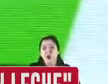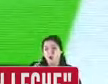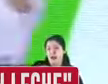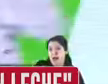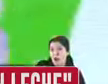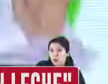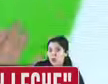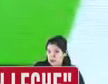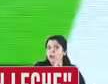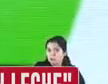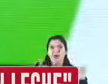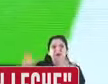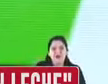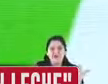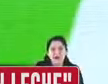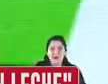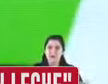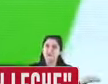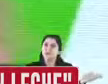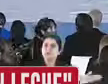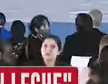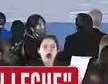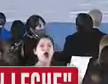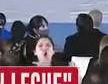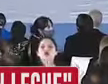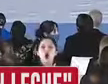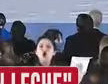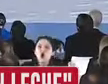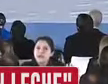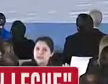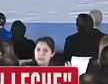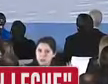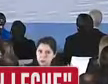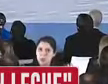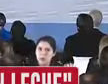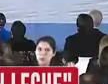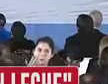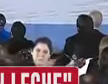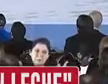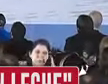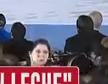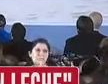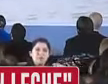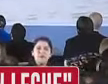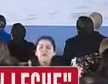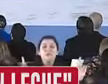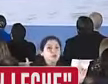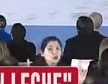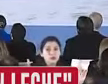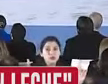y no critico a nadie y no critico a nadie son razones